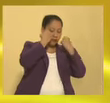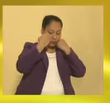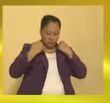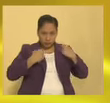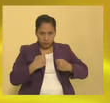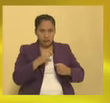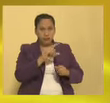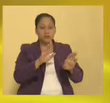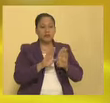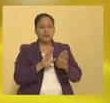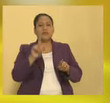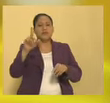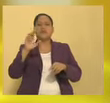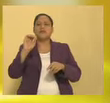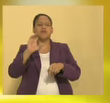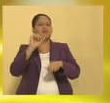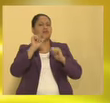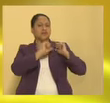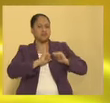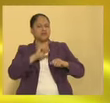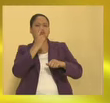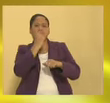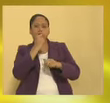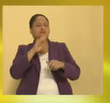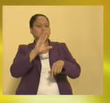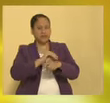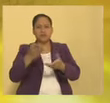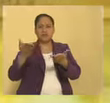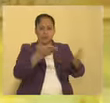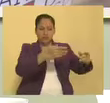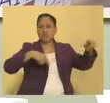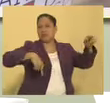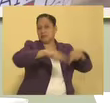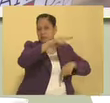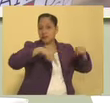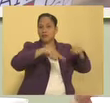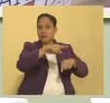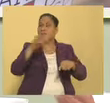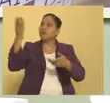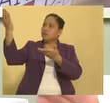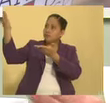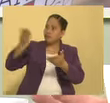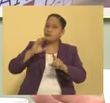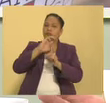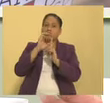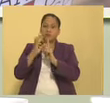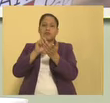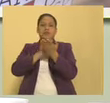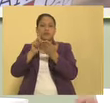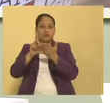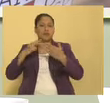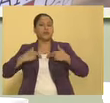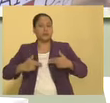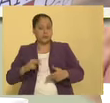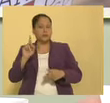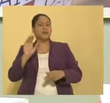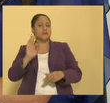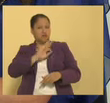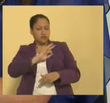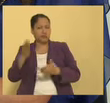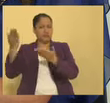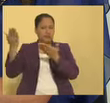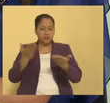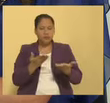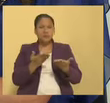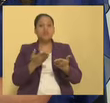incluso consintió que te lesionaran, puedes pedir la presencia de la Comisión de Derechos Humanos del Distrito Federal y para que